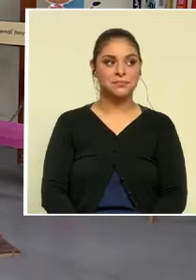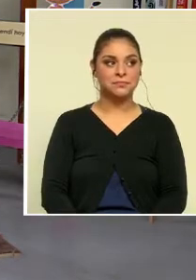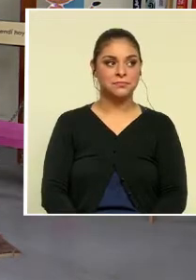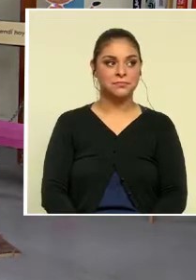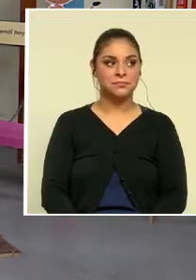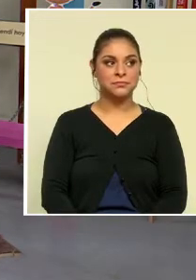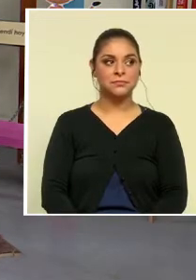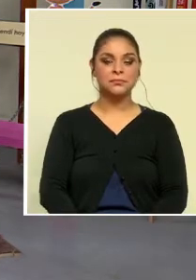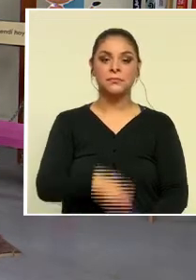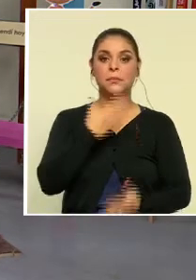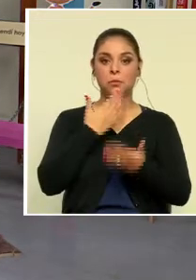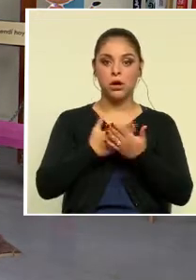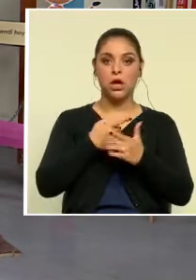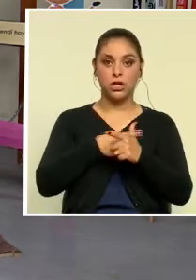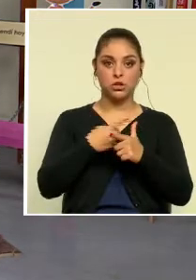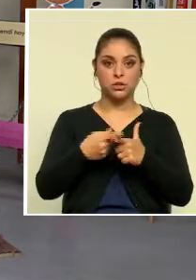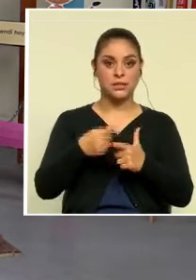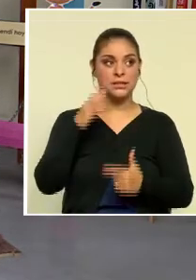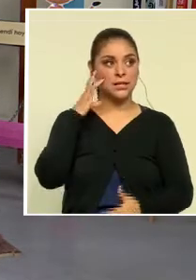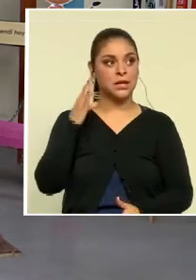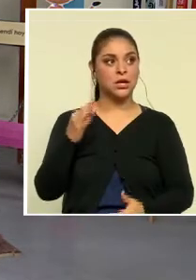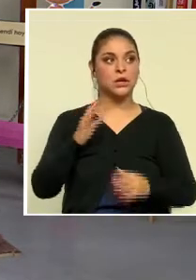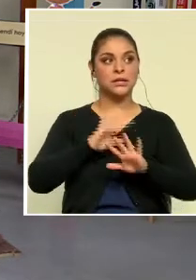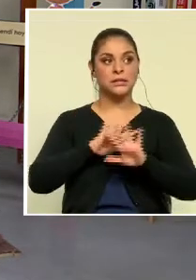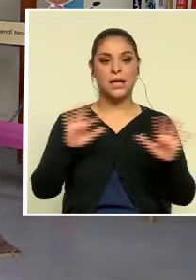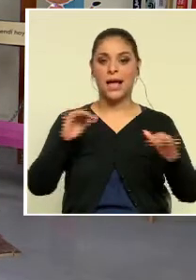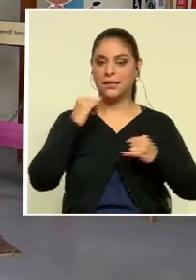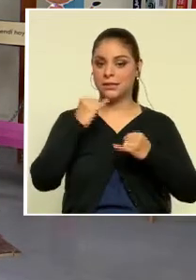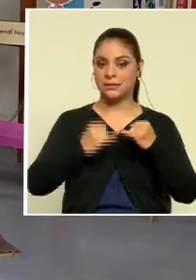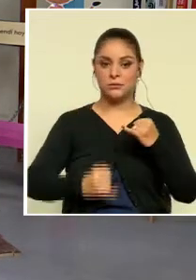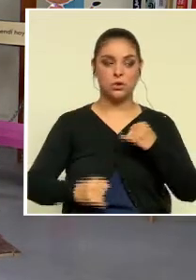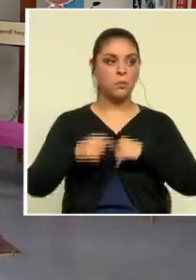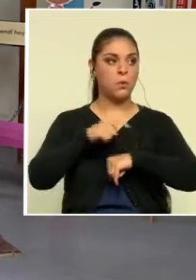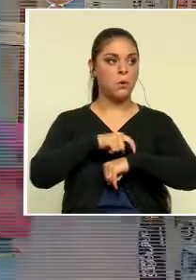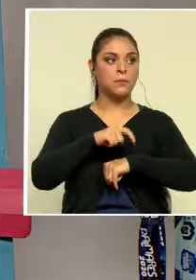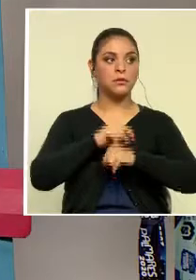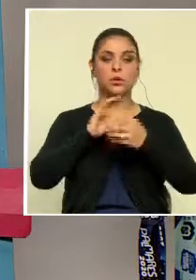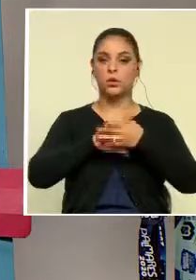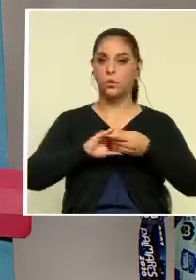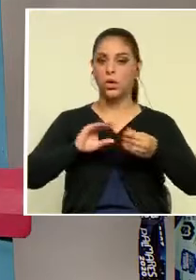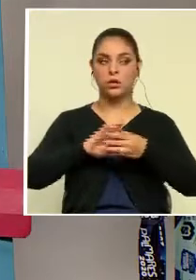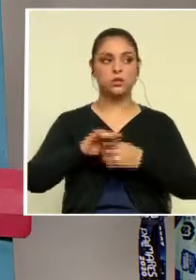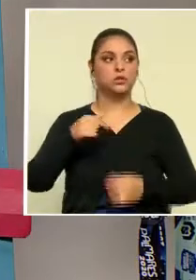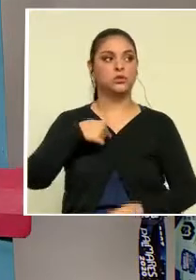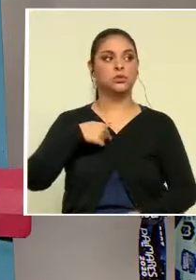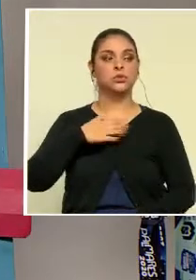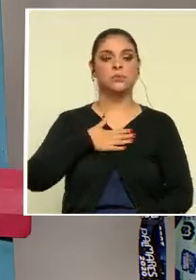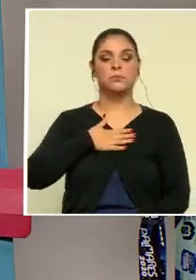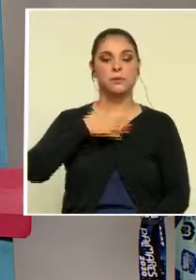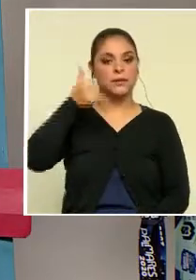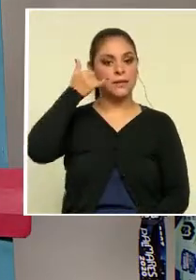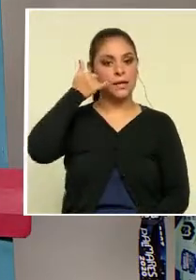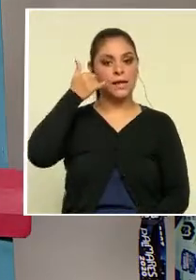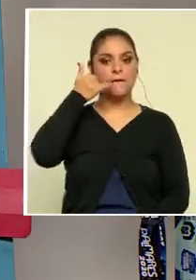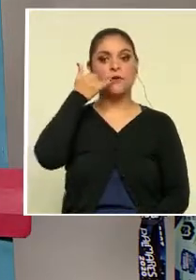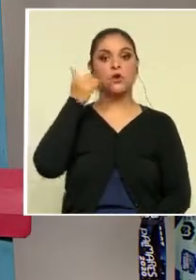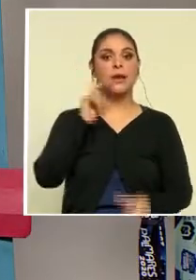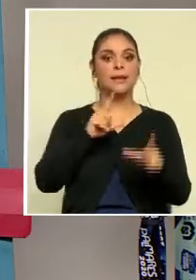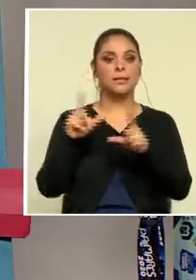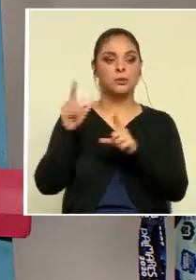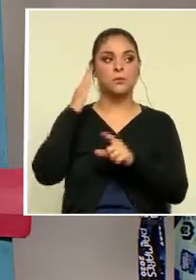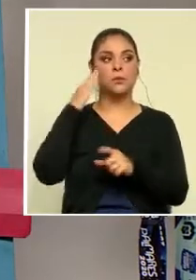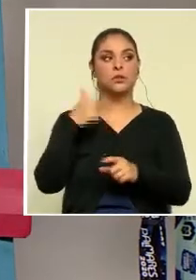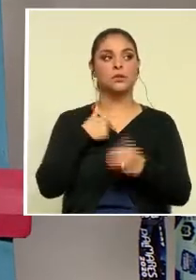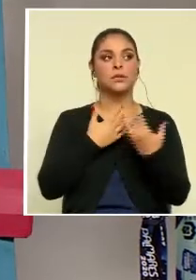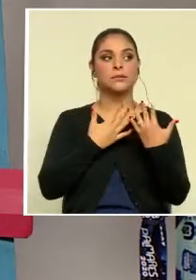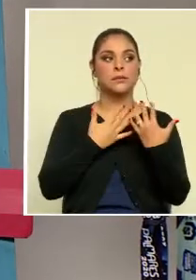ni a lady yo creo que ya ya ya terminó la hora del cuento yo soy aquí con mi teléfono listo porque estoy esperando los